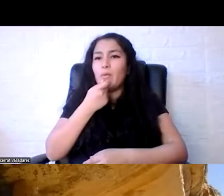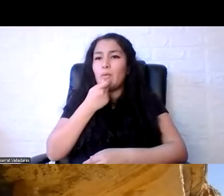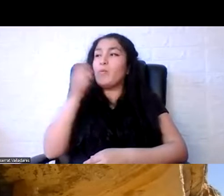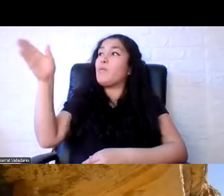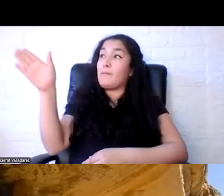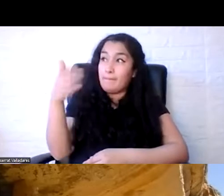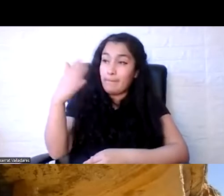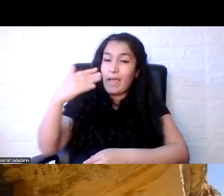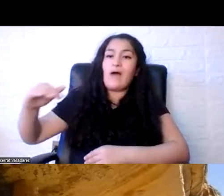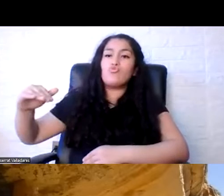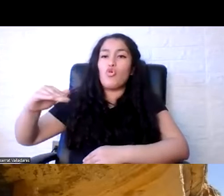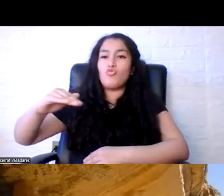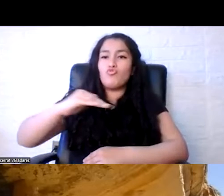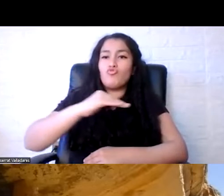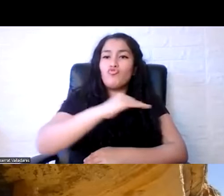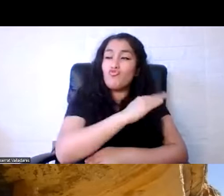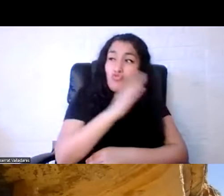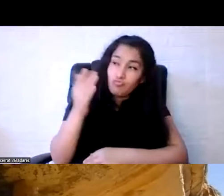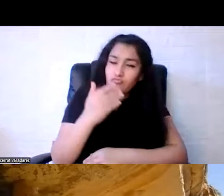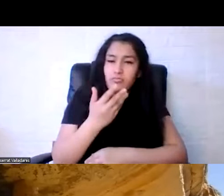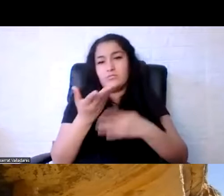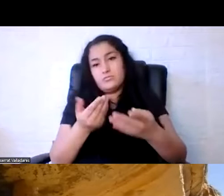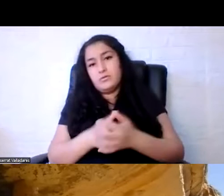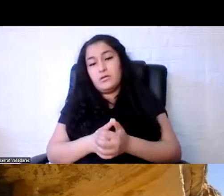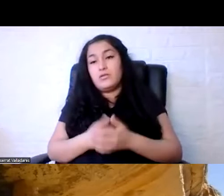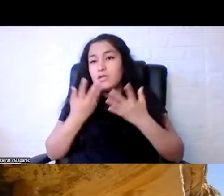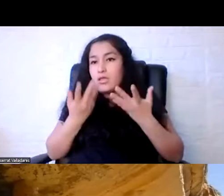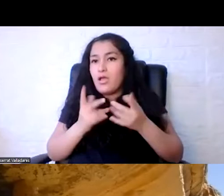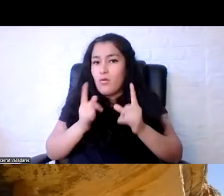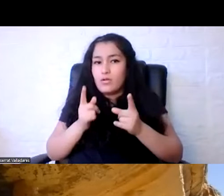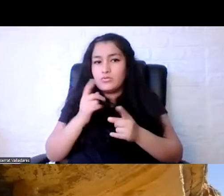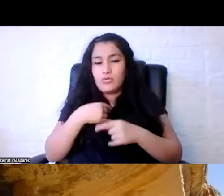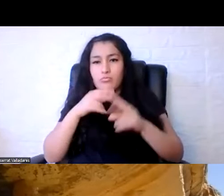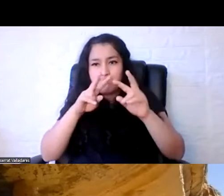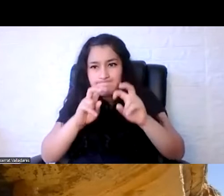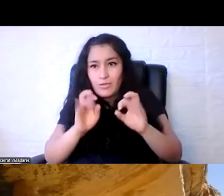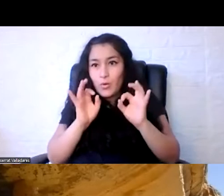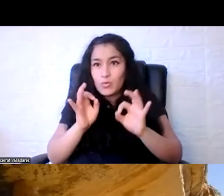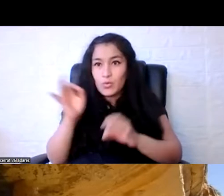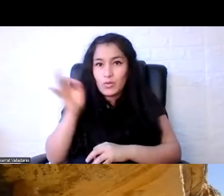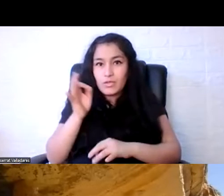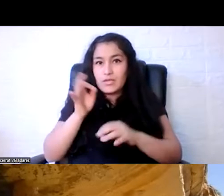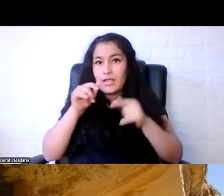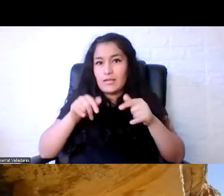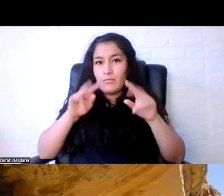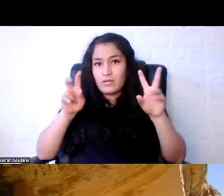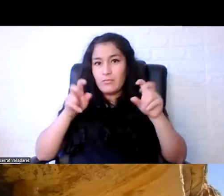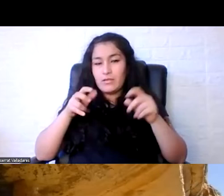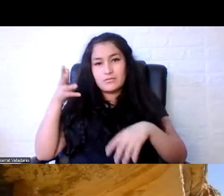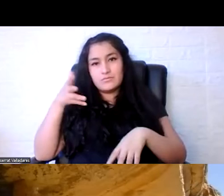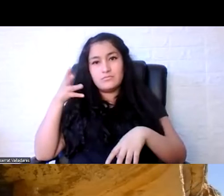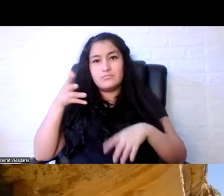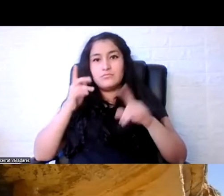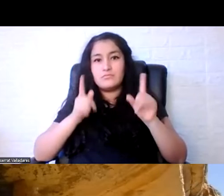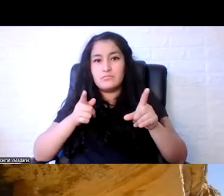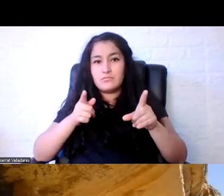Entonces me puse a investigar un poco sobre esto en vista de este seminario. Y encontré por ahí